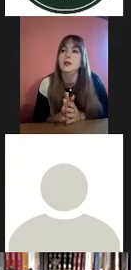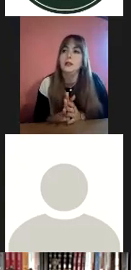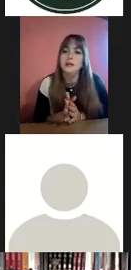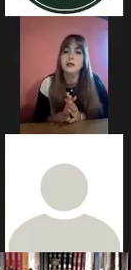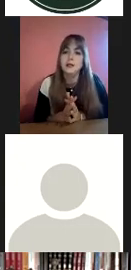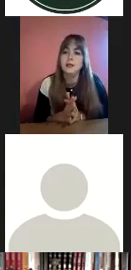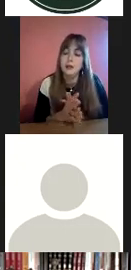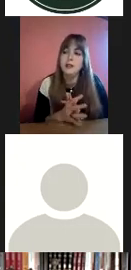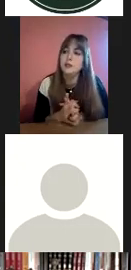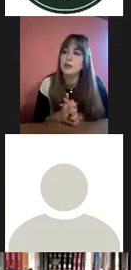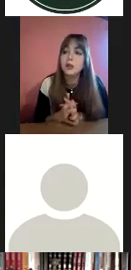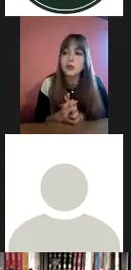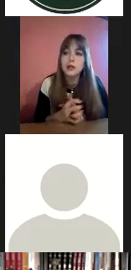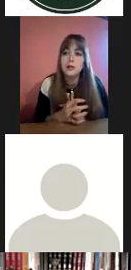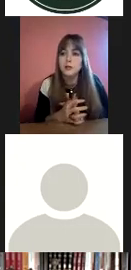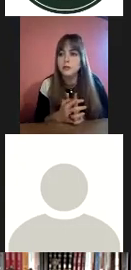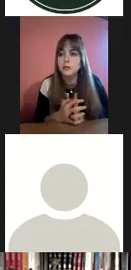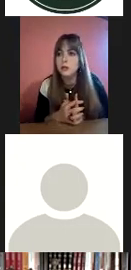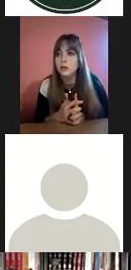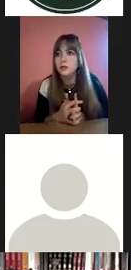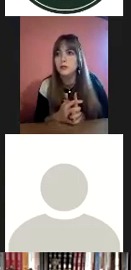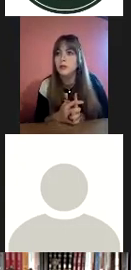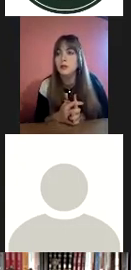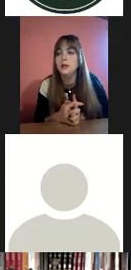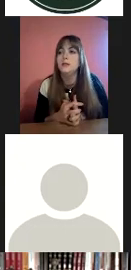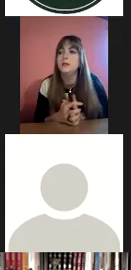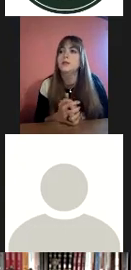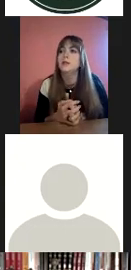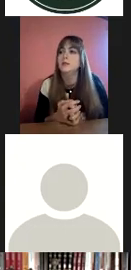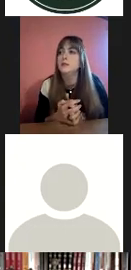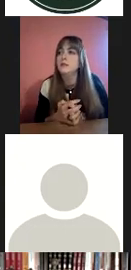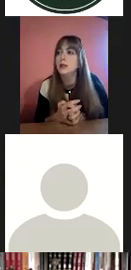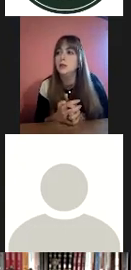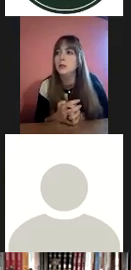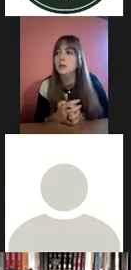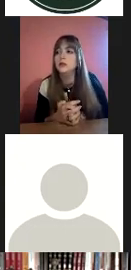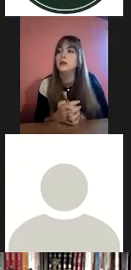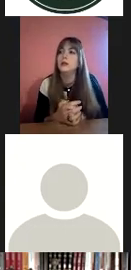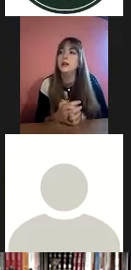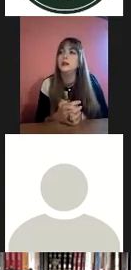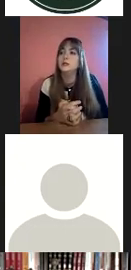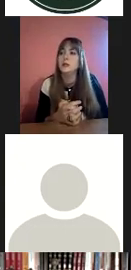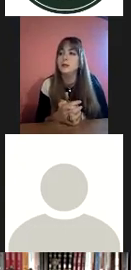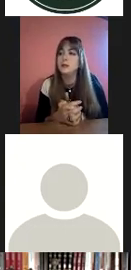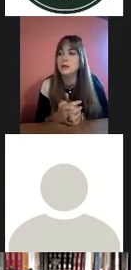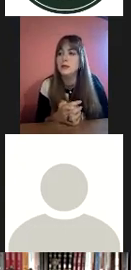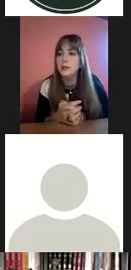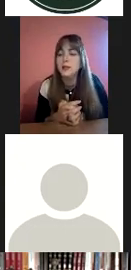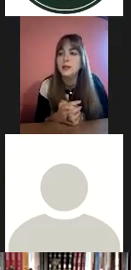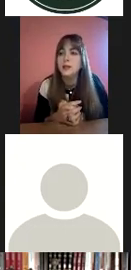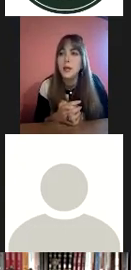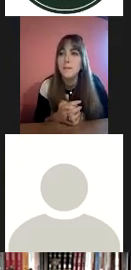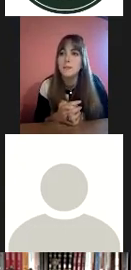Bueno, esta imagen yo creo que todos la vimos en algún momento de nuestra vida, ¿no? Gatos comiendo de la basura,